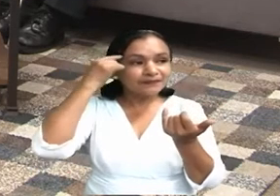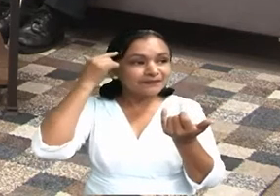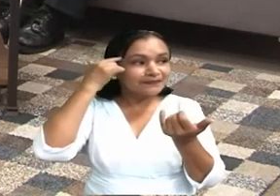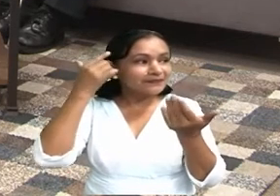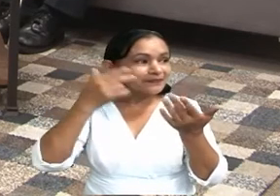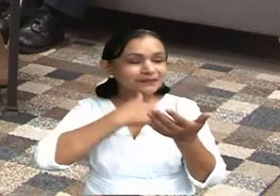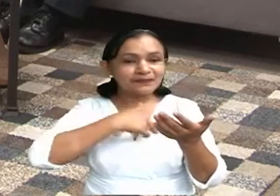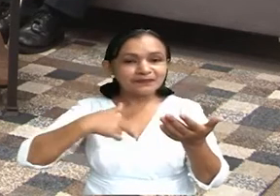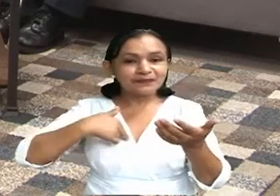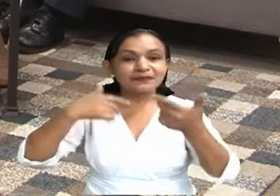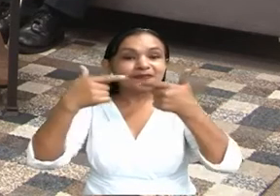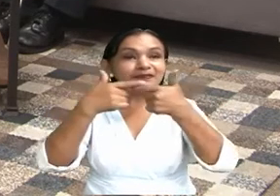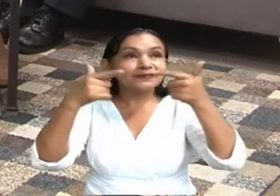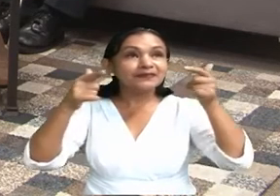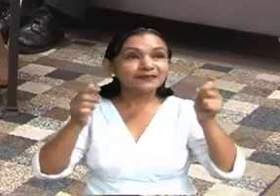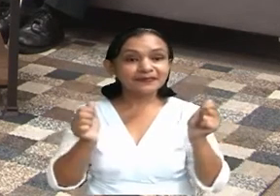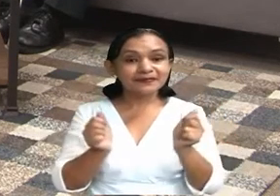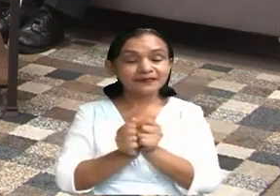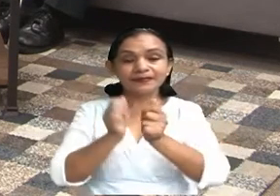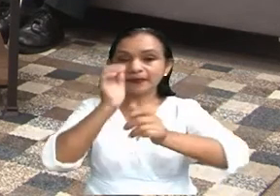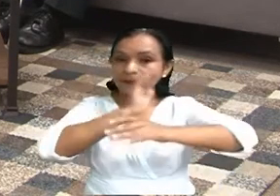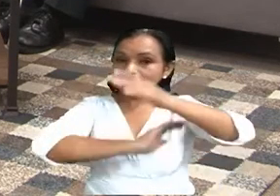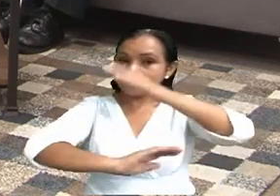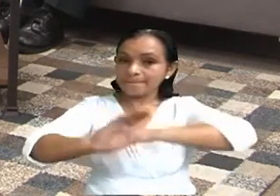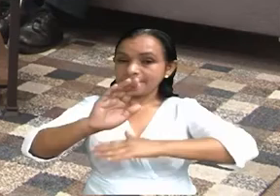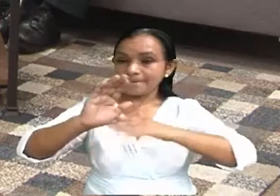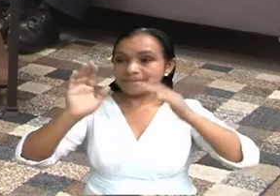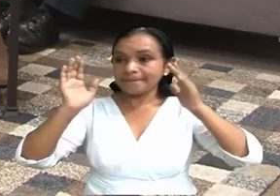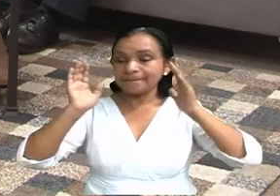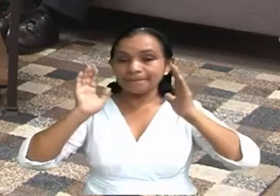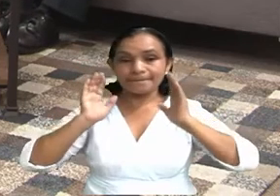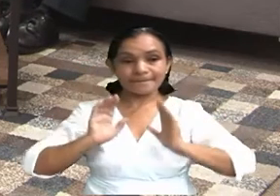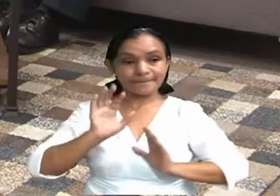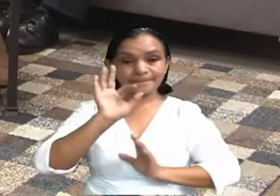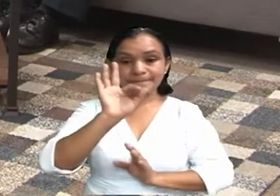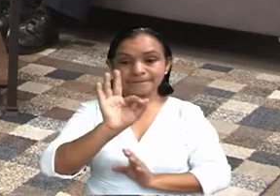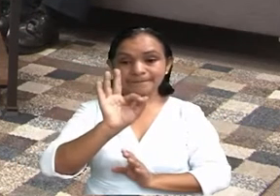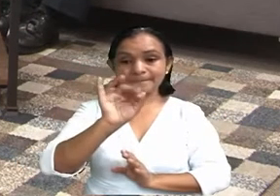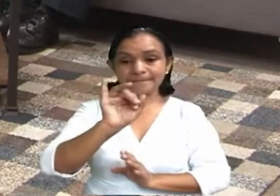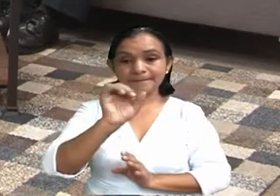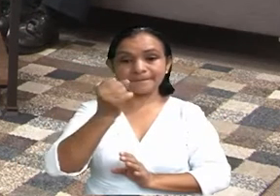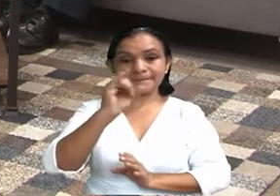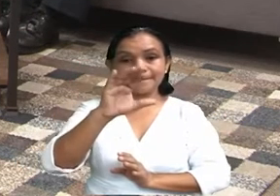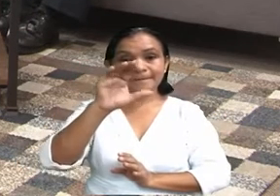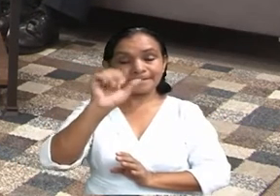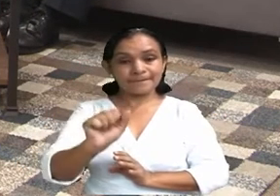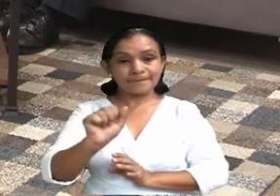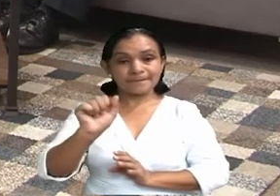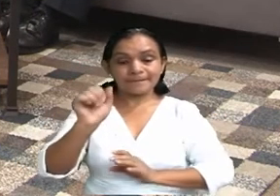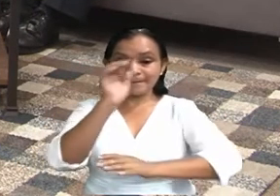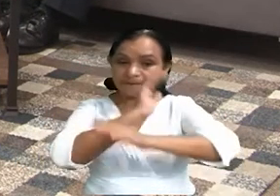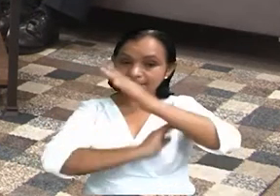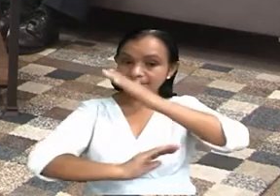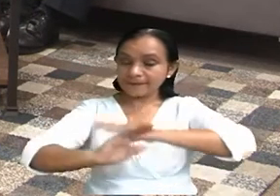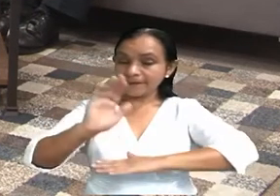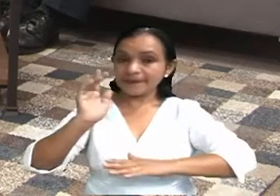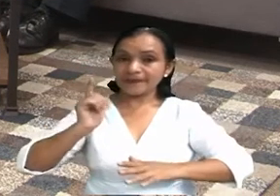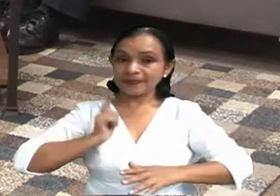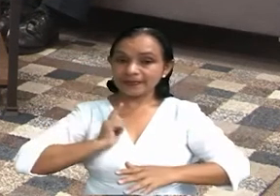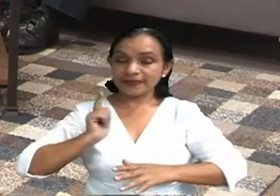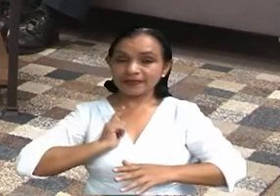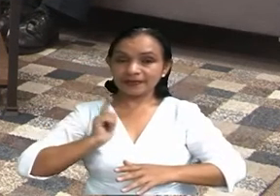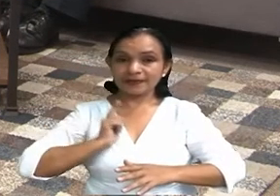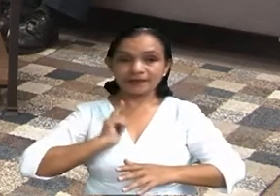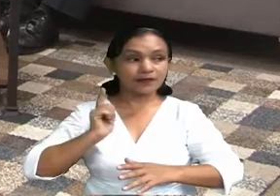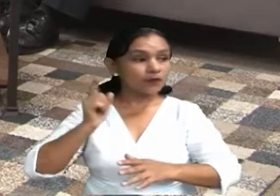segundo grupo más numeroso son las discapacidades físicas, es decir, las discapacidades que tienen que ver con